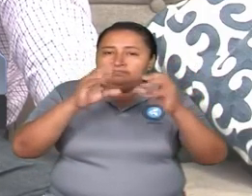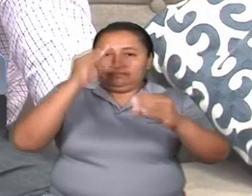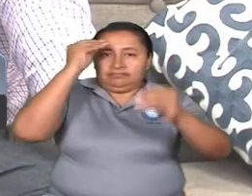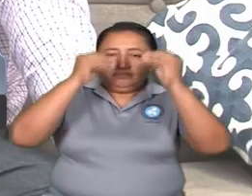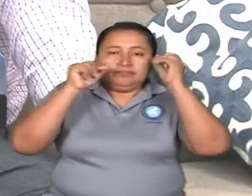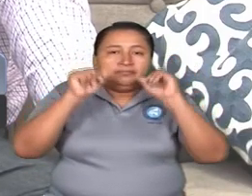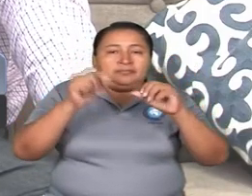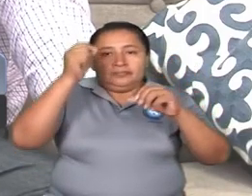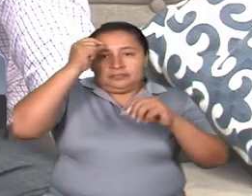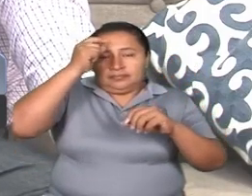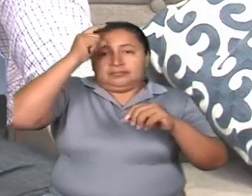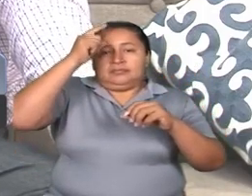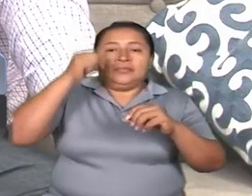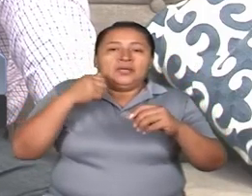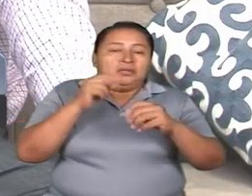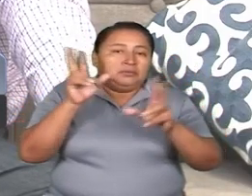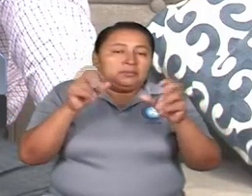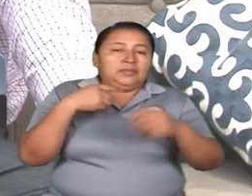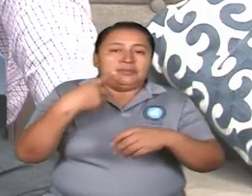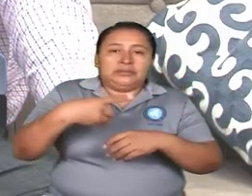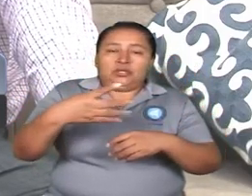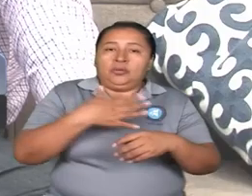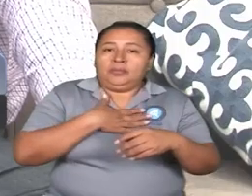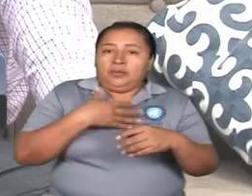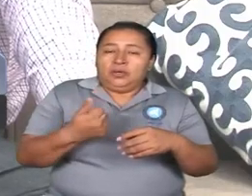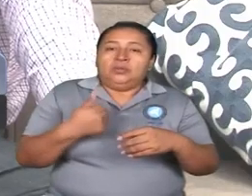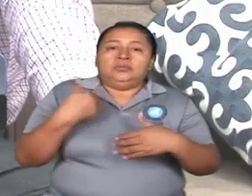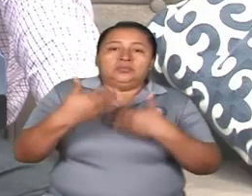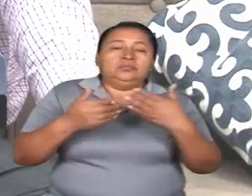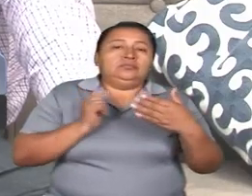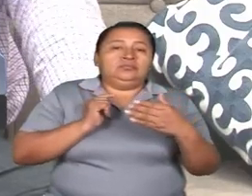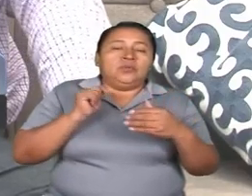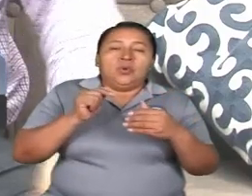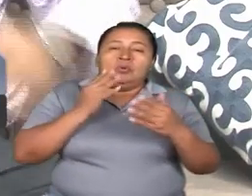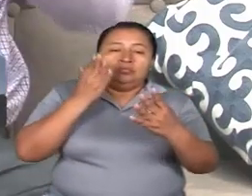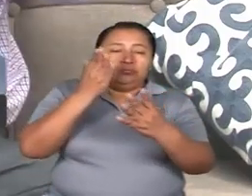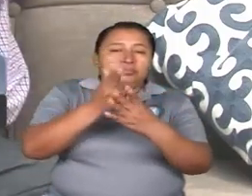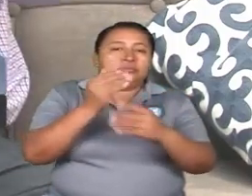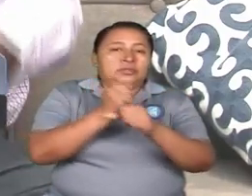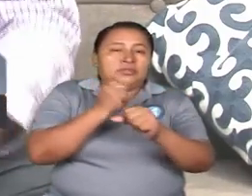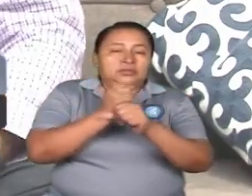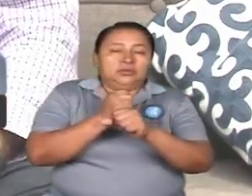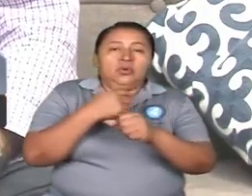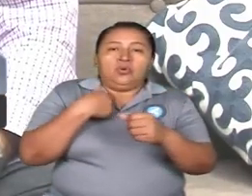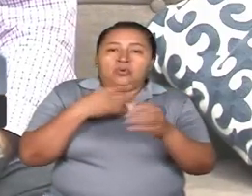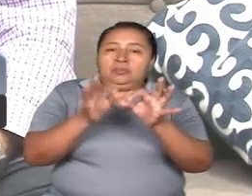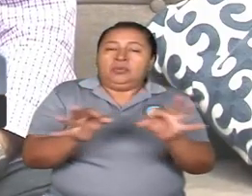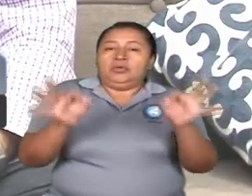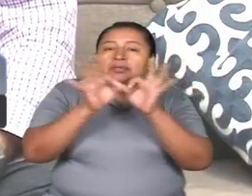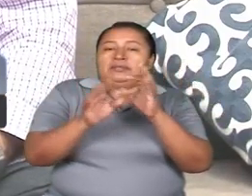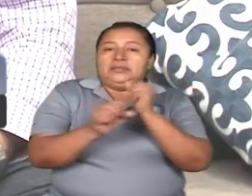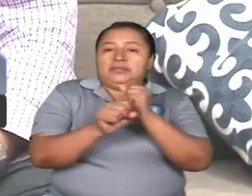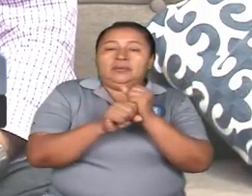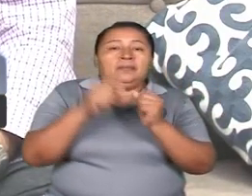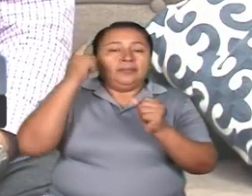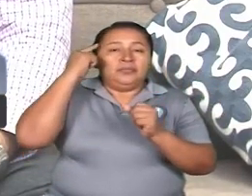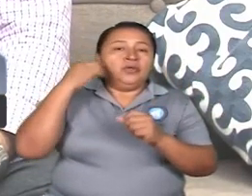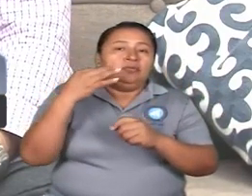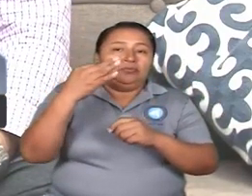tema de ser mejor cada día, es un punto de interés o un desafío importante de cara al futuro.